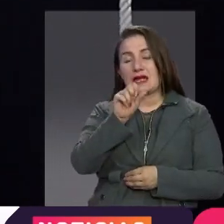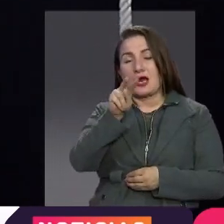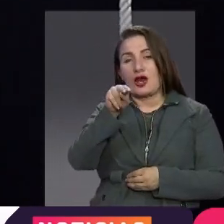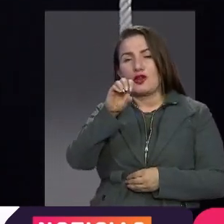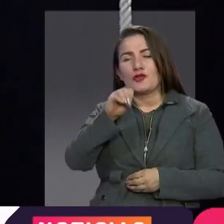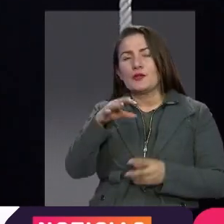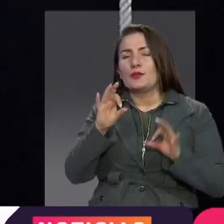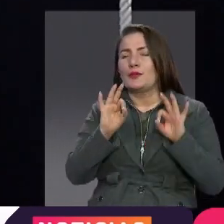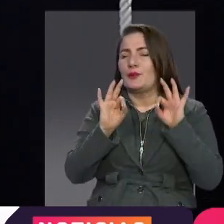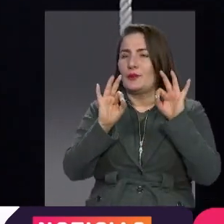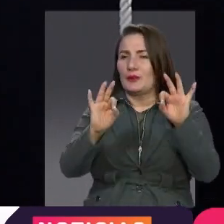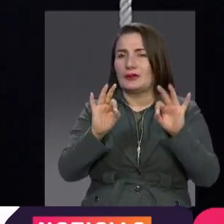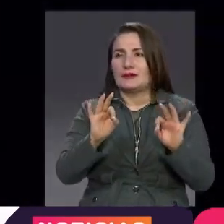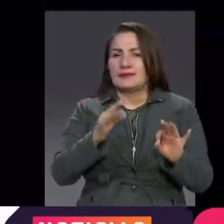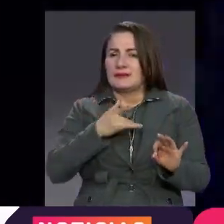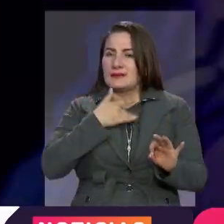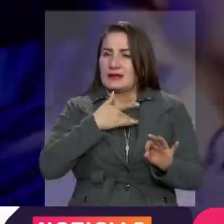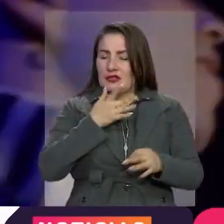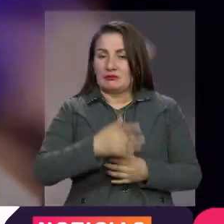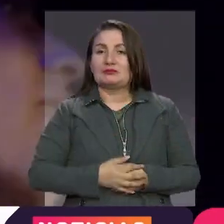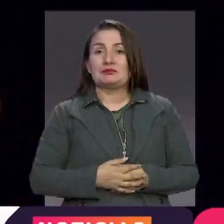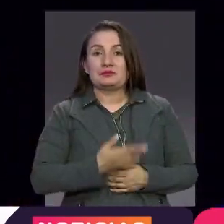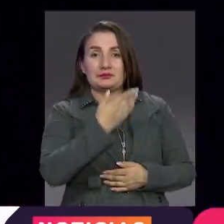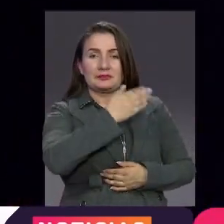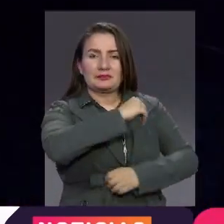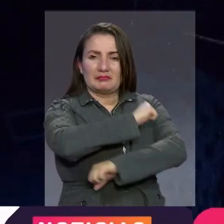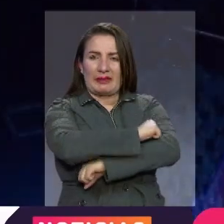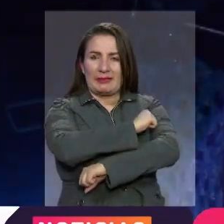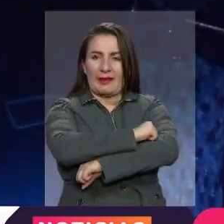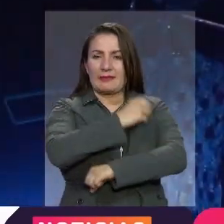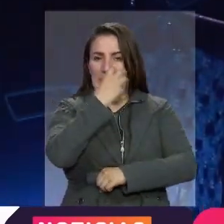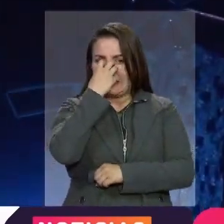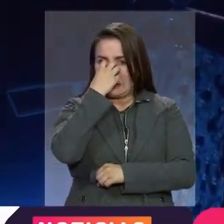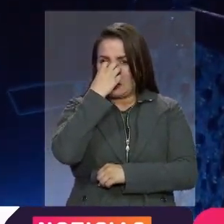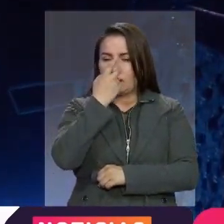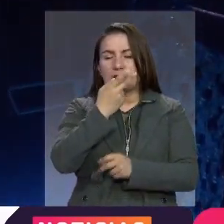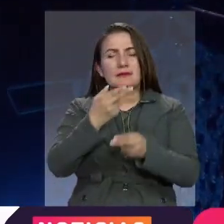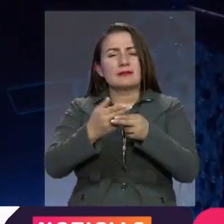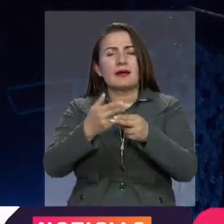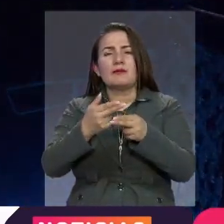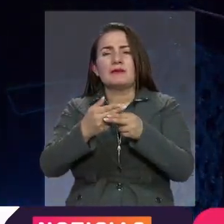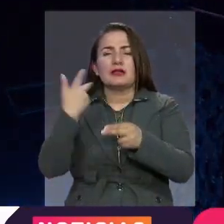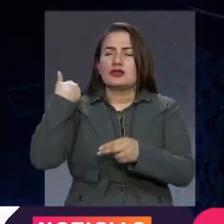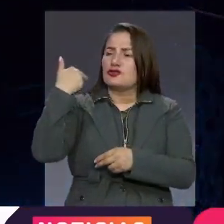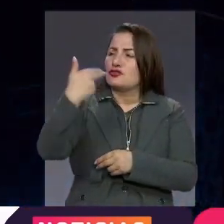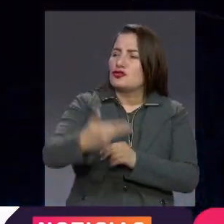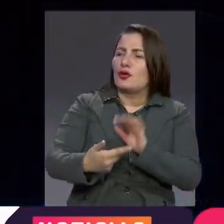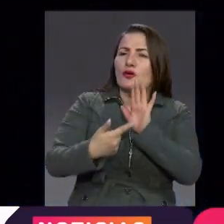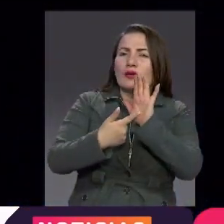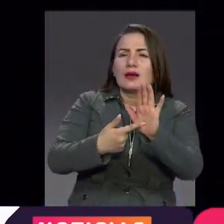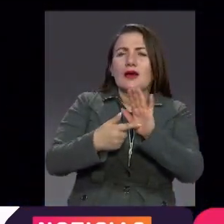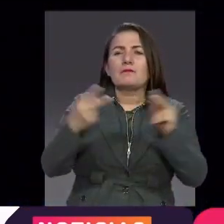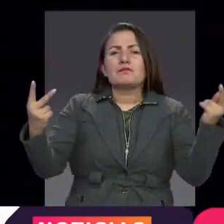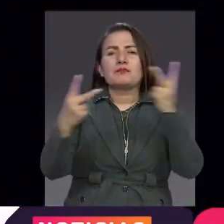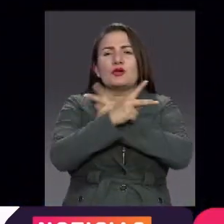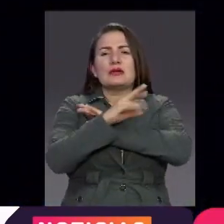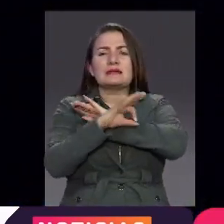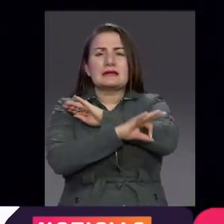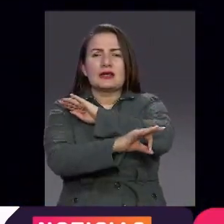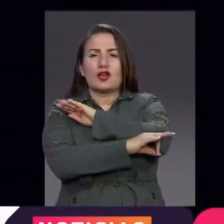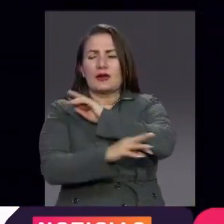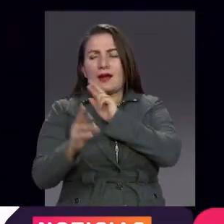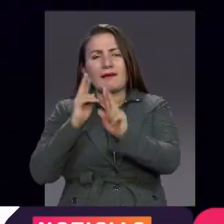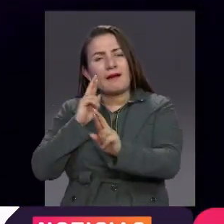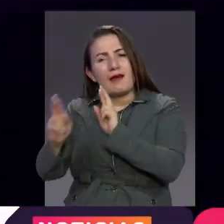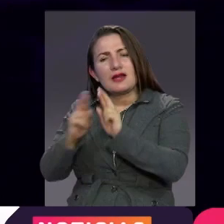para los sentidos la ventana circo presenta en esta oportunidad de una historia que indaga en la violencia psicológica producto de algunas